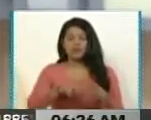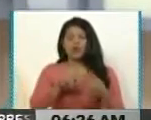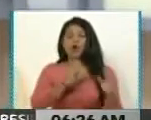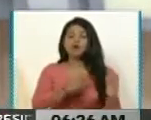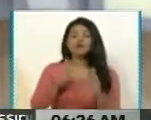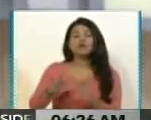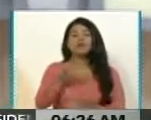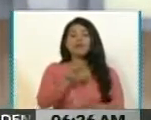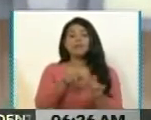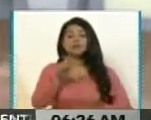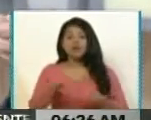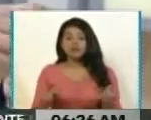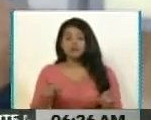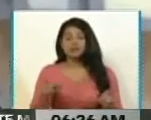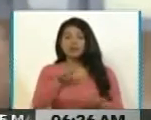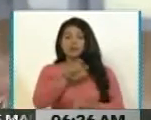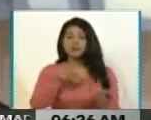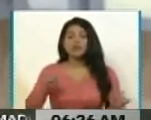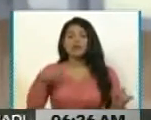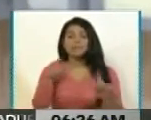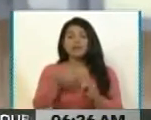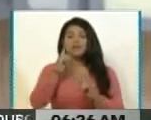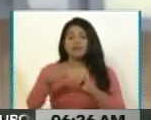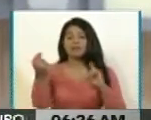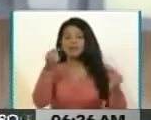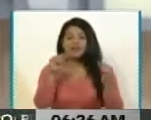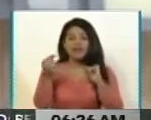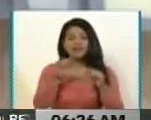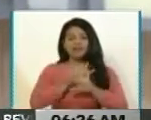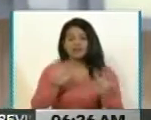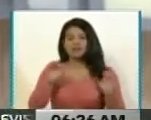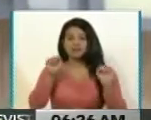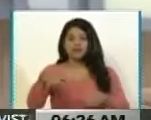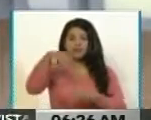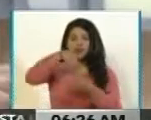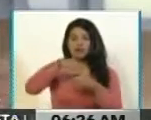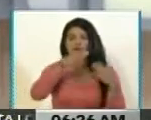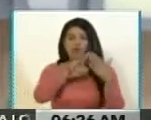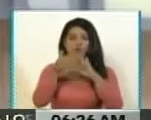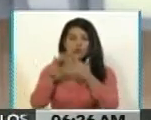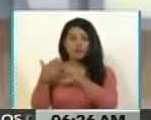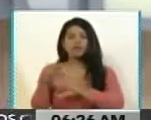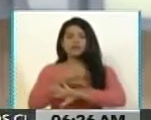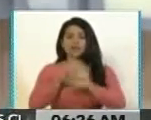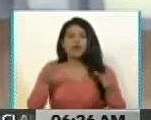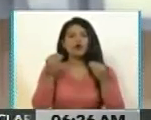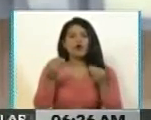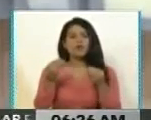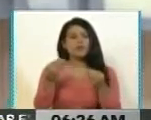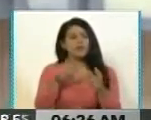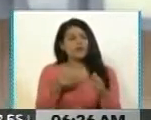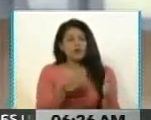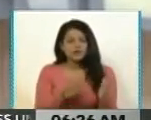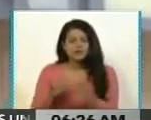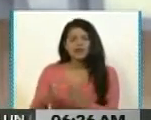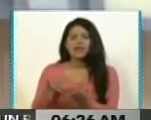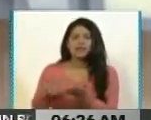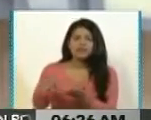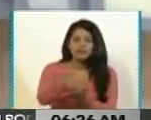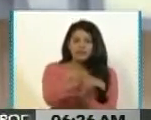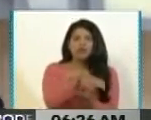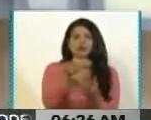de la gente y los debates que se dan incluso en las comunidades de cómo organizar la distribución